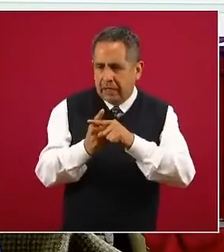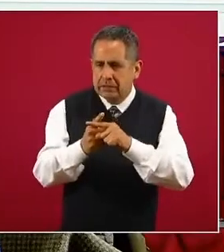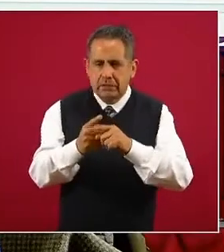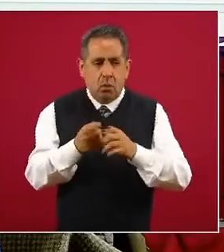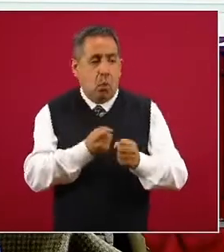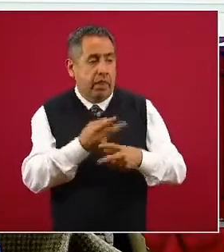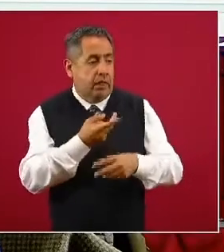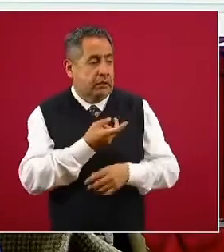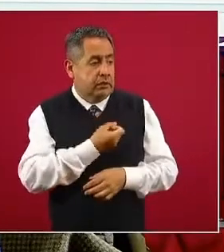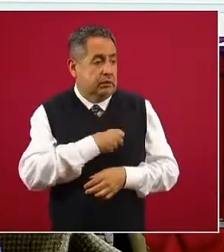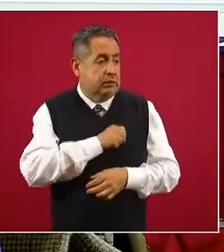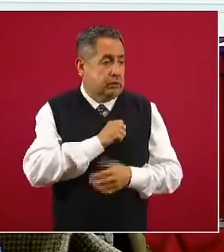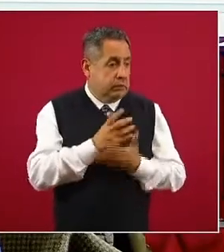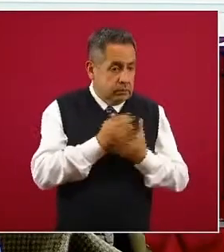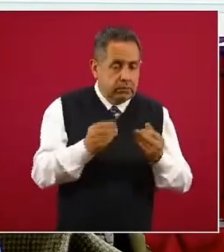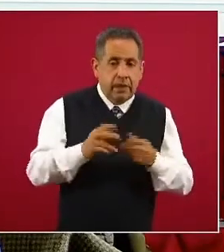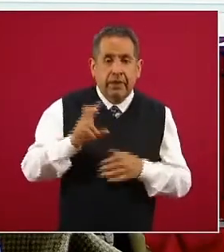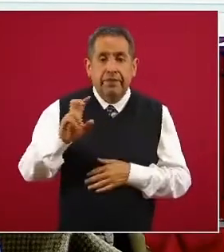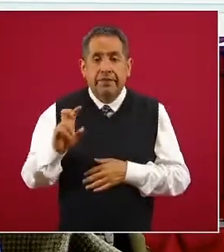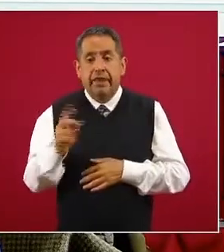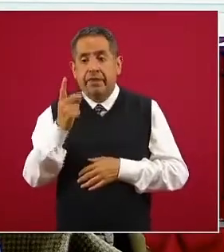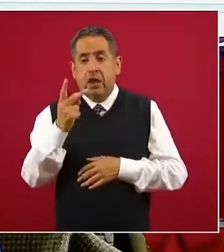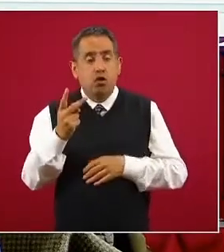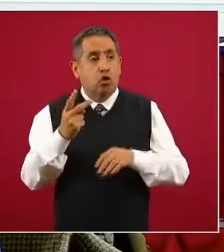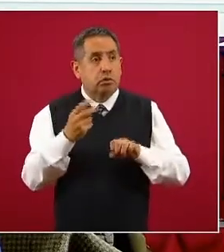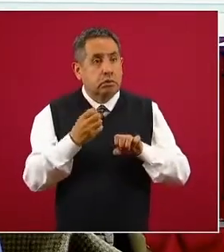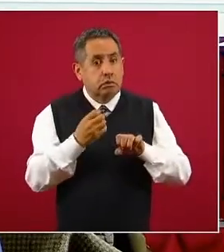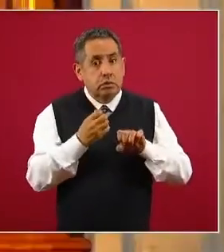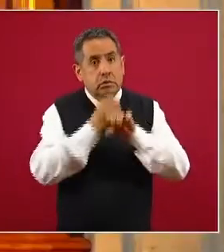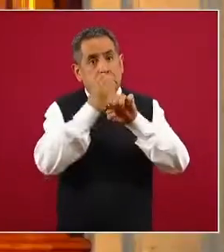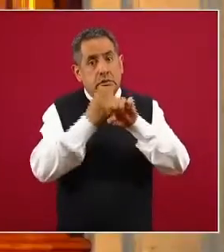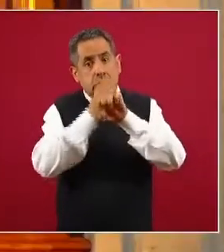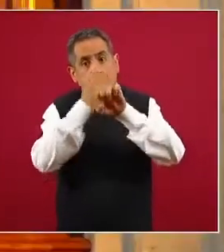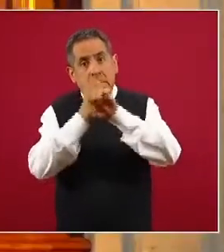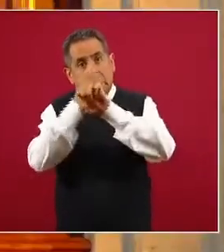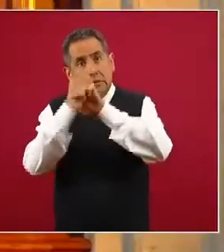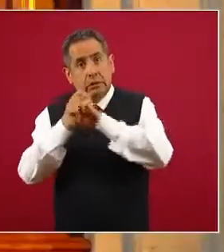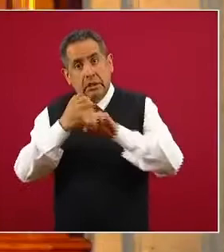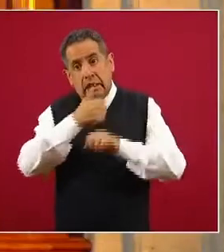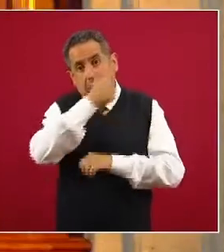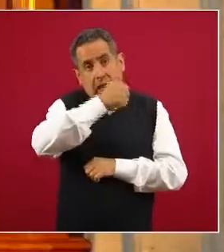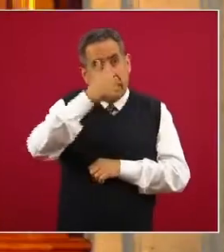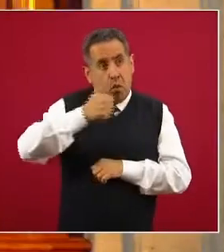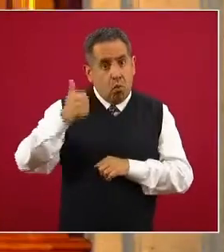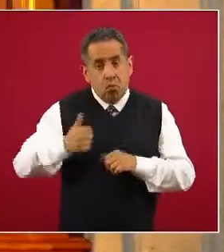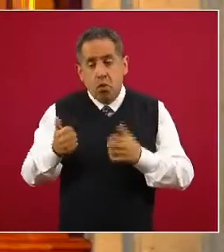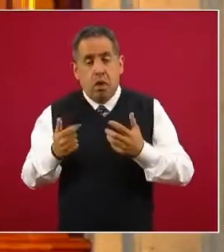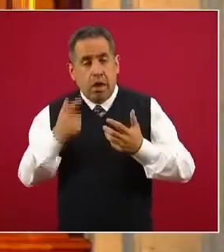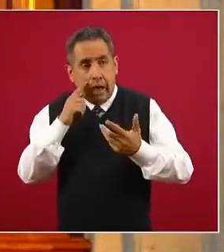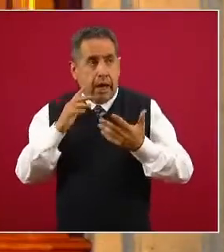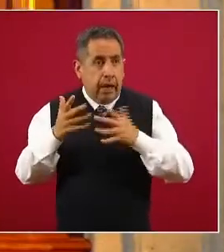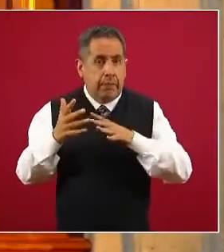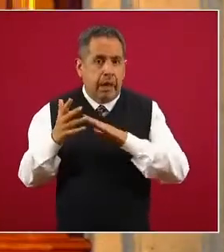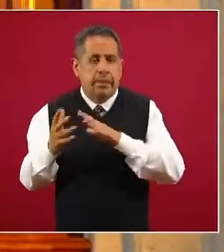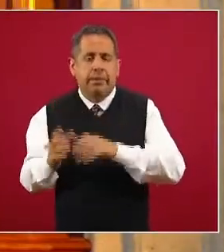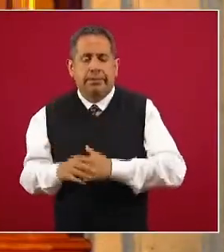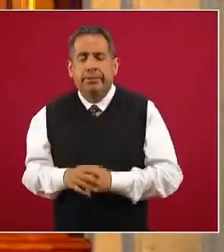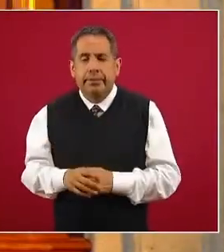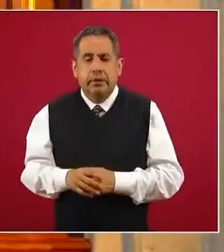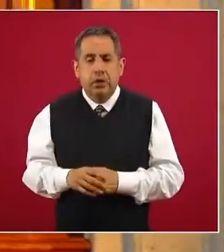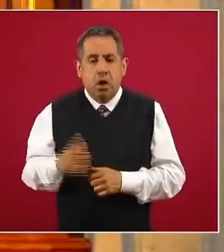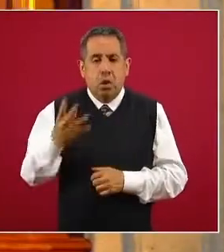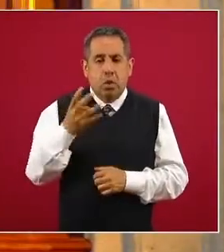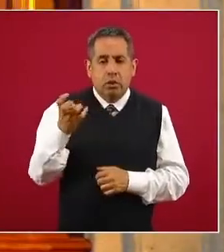resultado de las 32 epidemias que están ocurriendo en cada una de las entidades federativas.